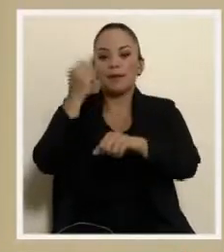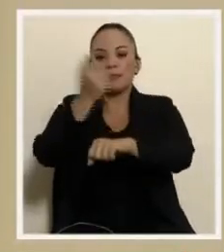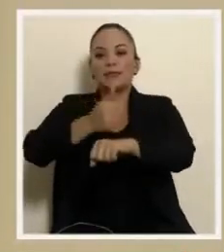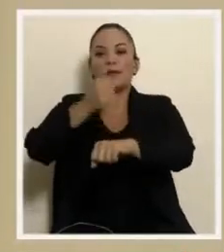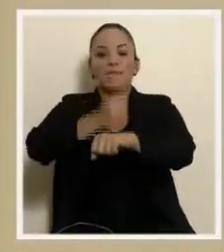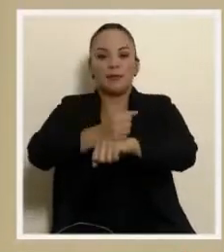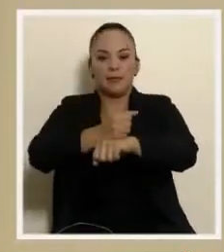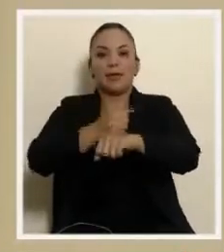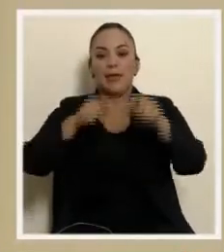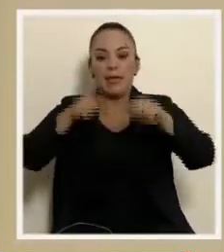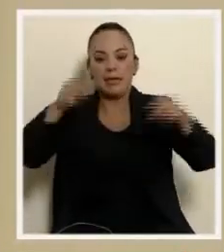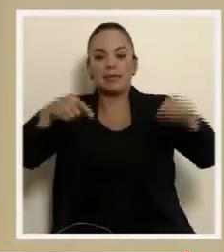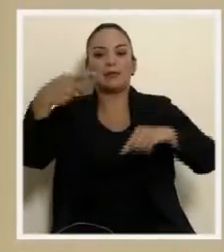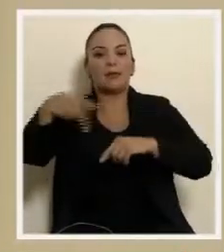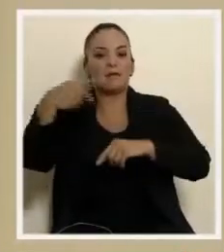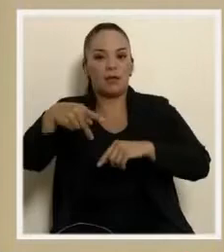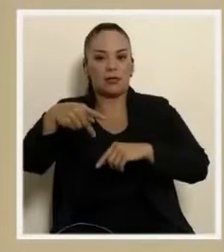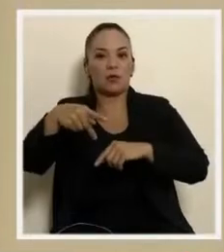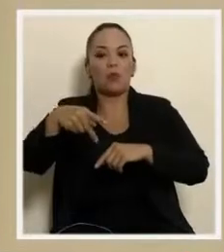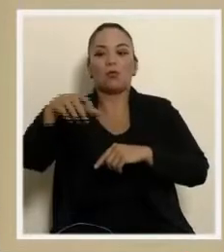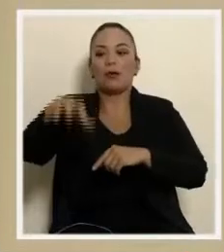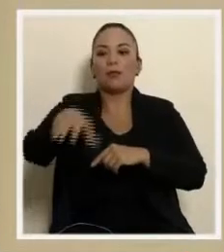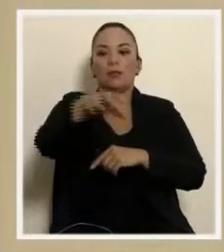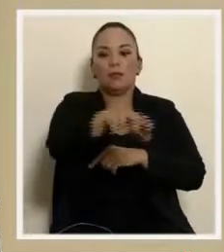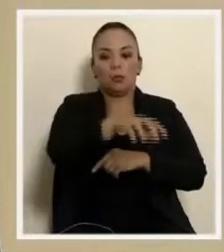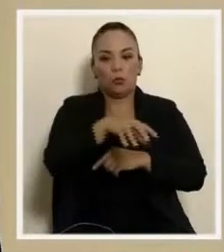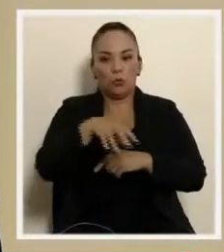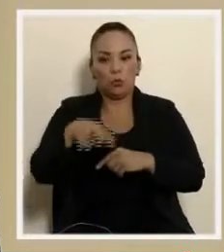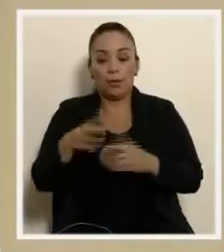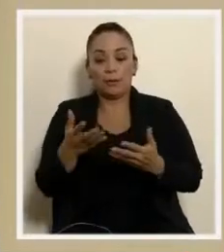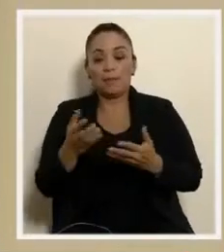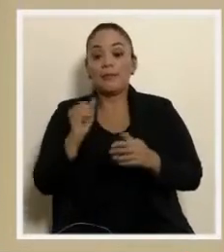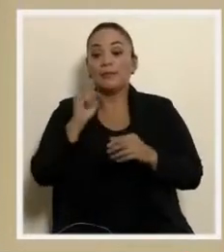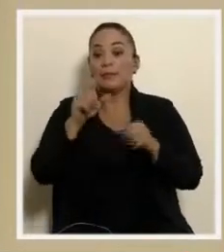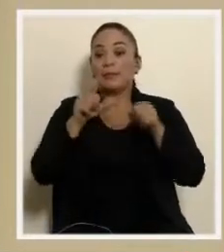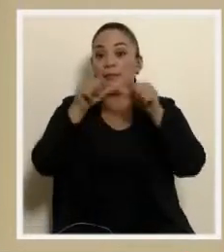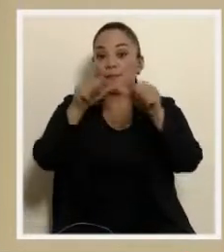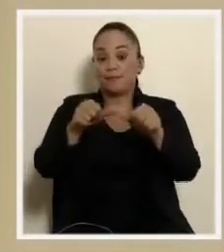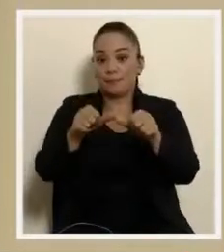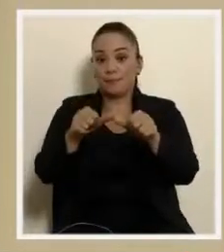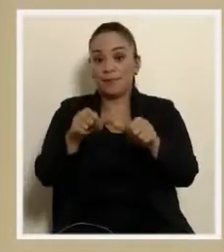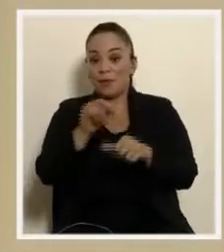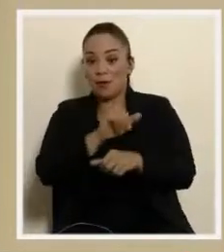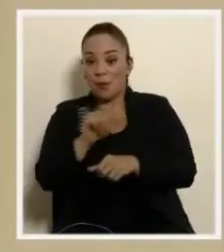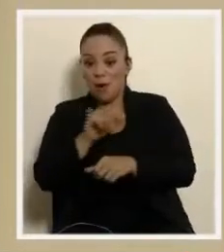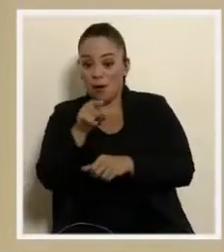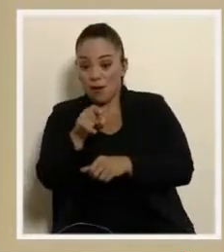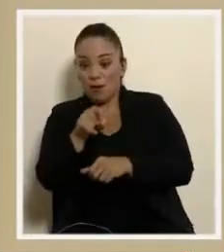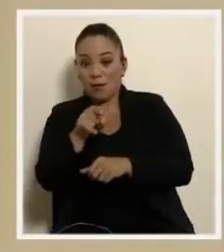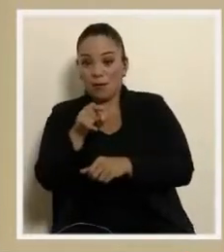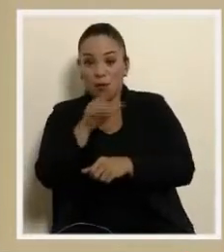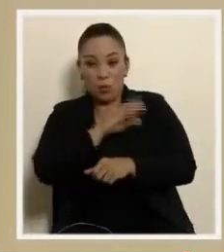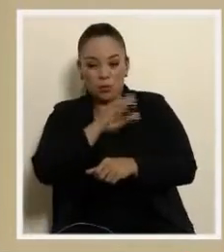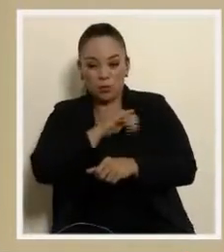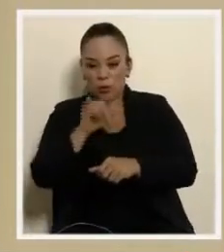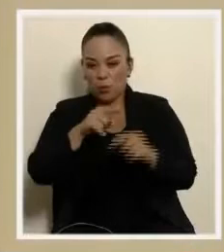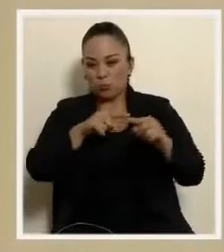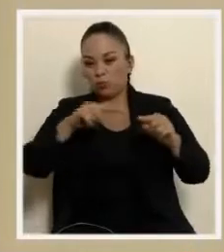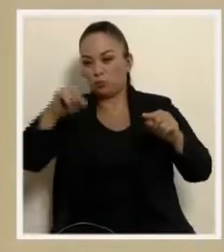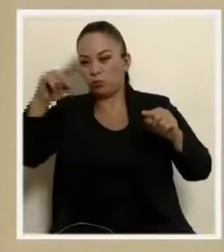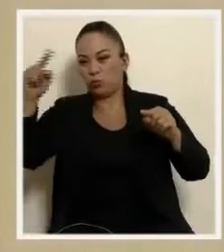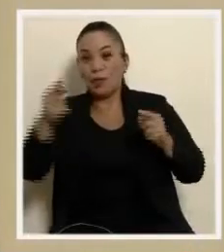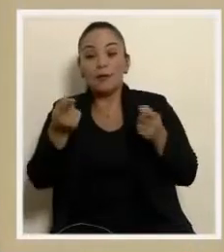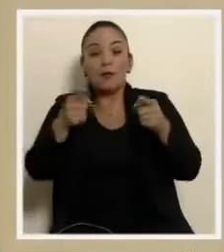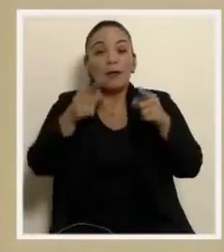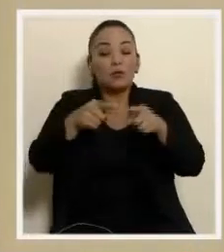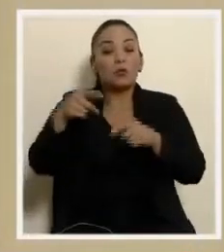de riesgo cantonal y de seguir en esta condición y comenzar a identificar casos graves. Yo no